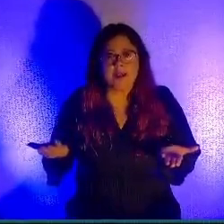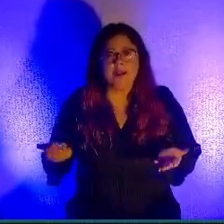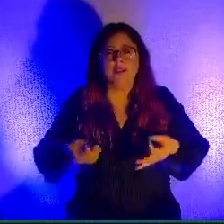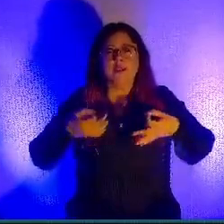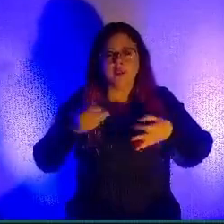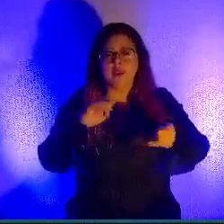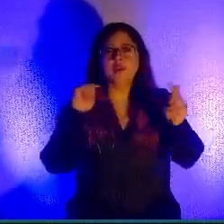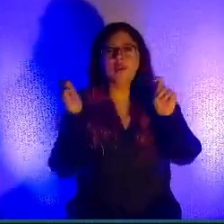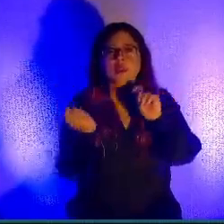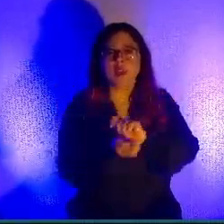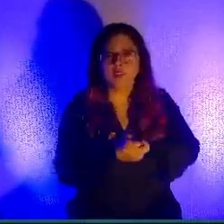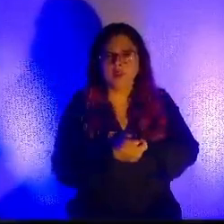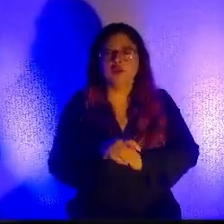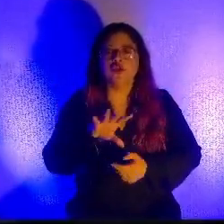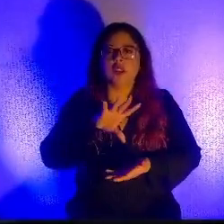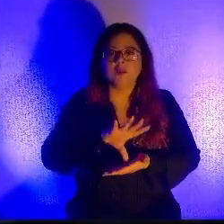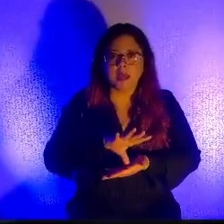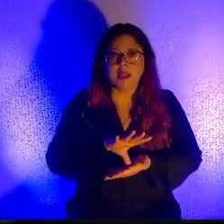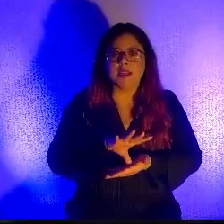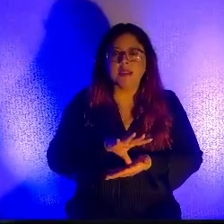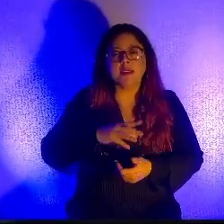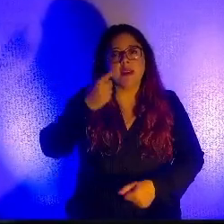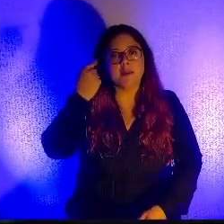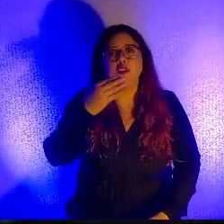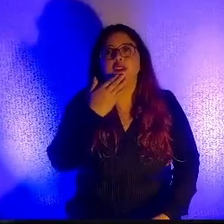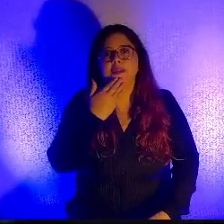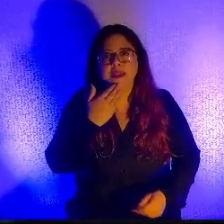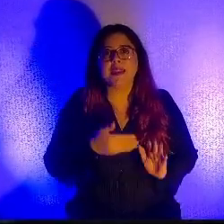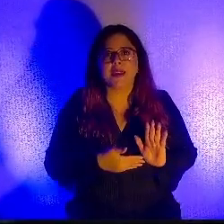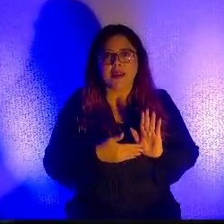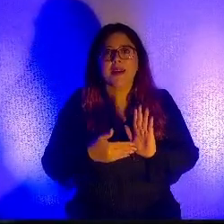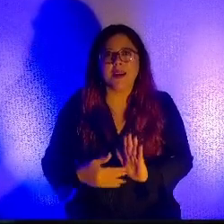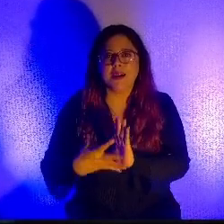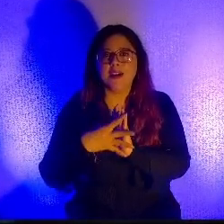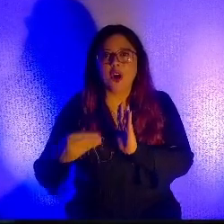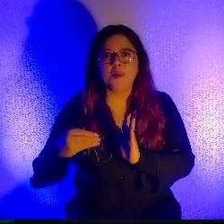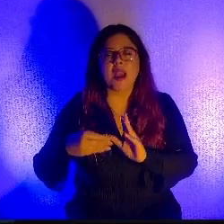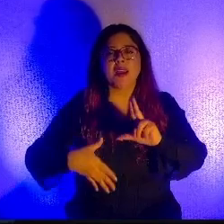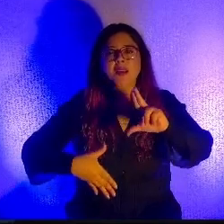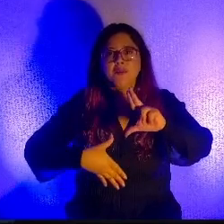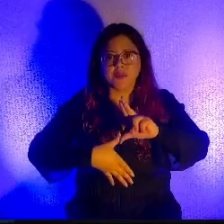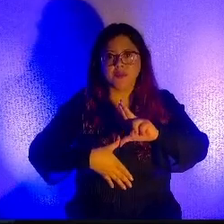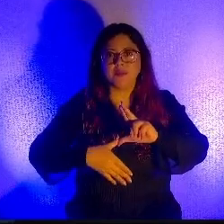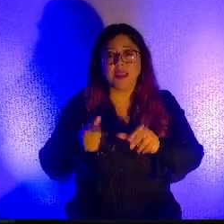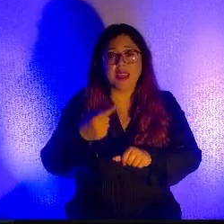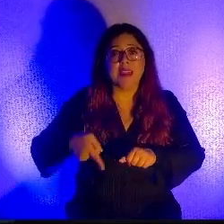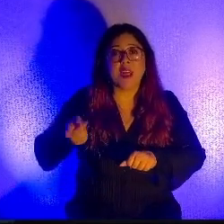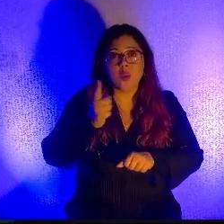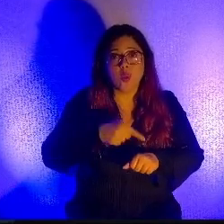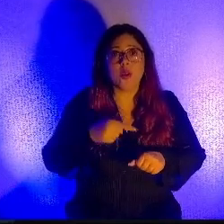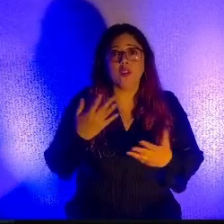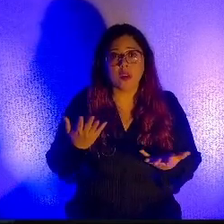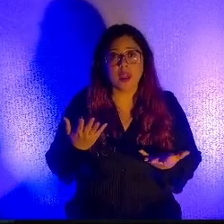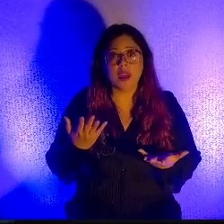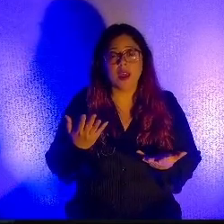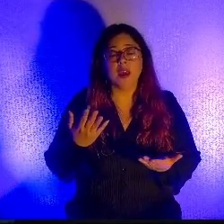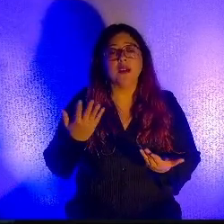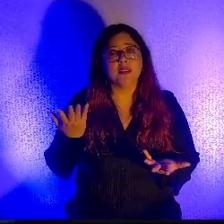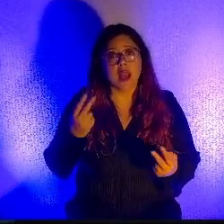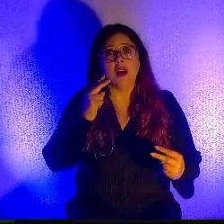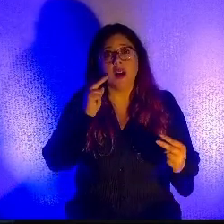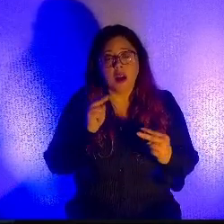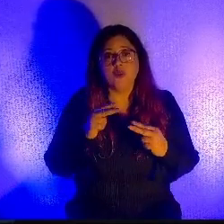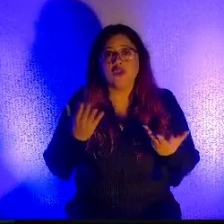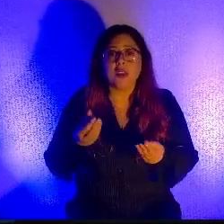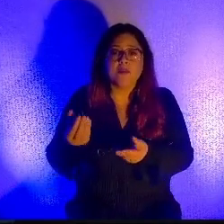solo una transformación en el país pero para ser un referente en toda la región Y de nuevo crear lo que no conocemos entonces una invitación a